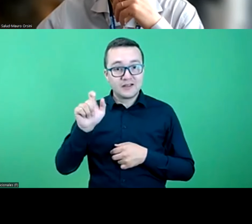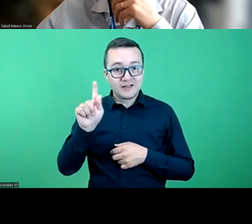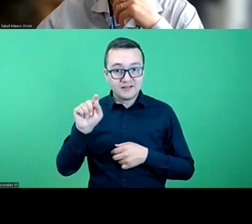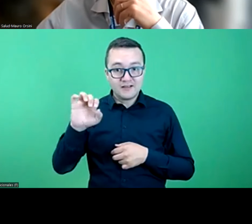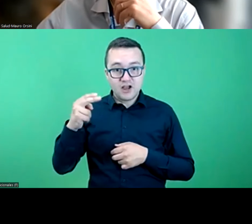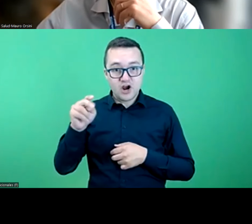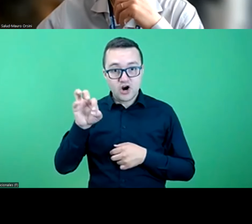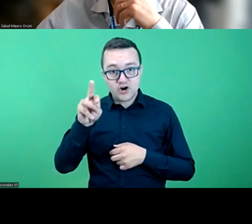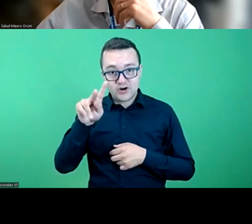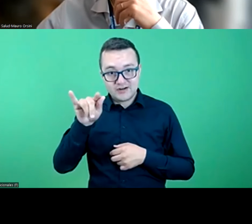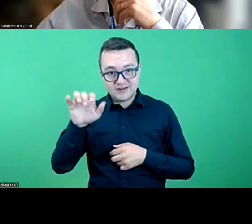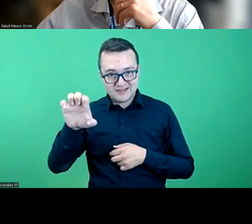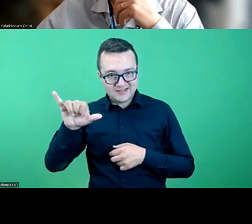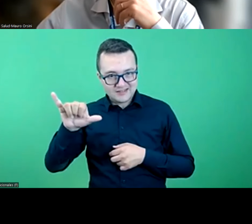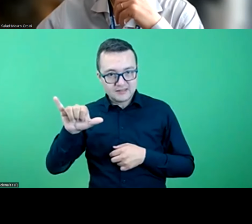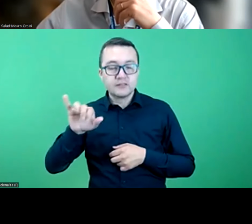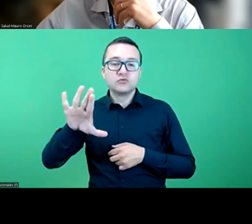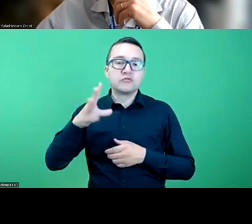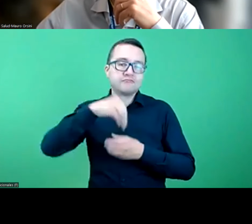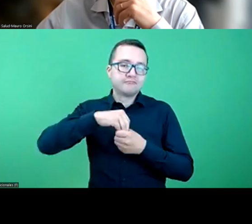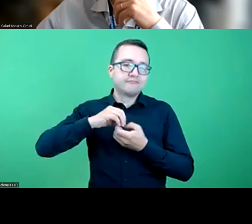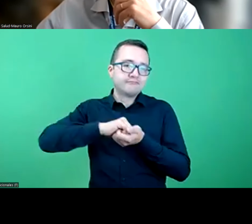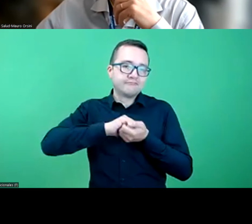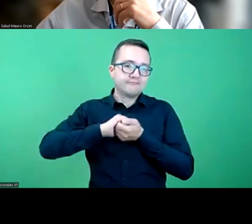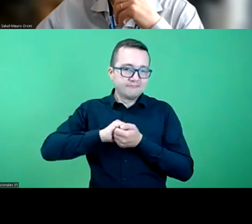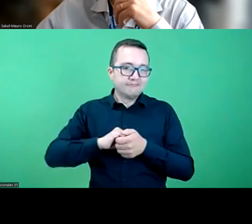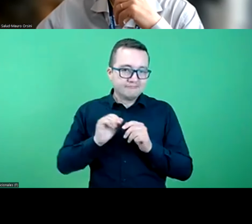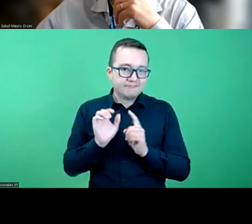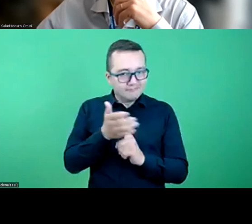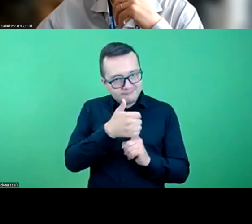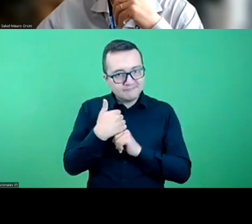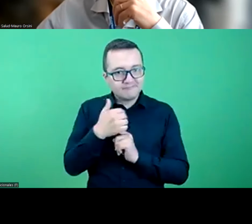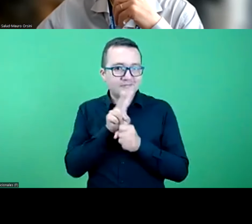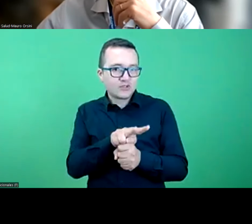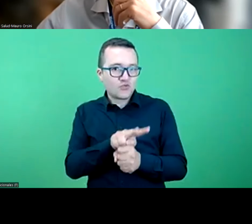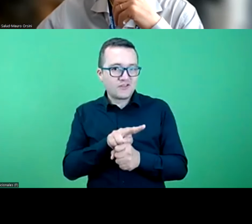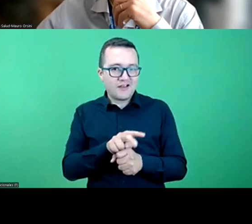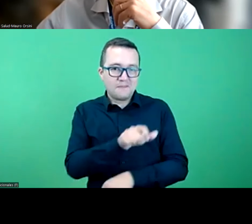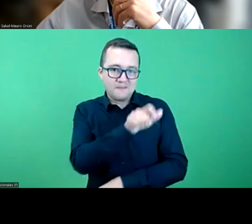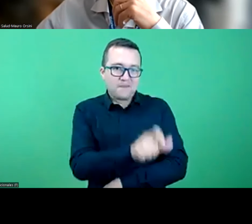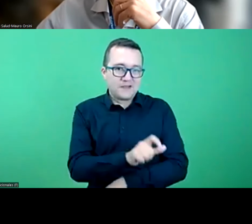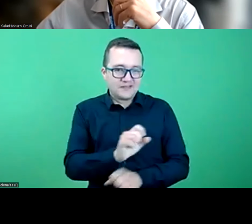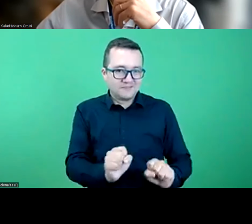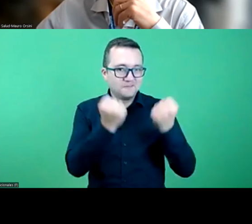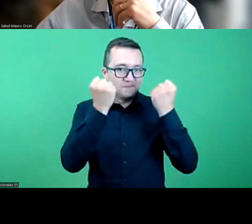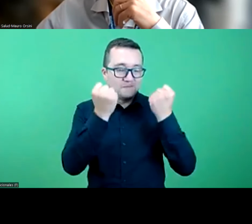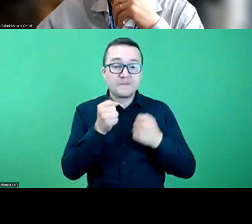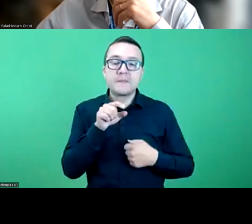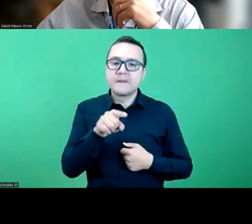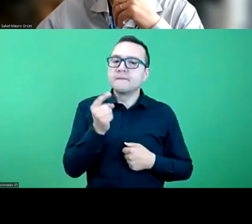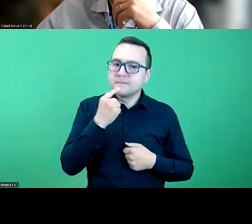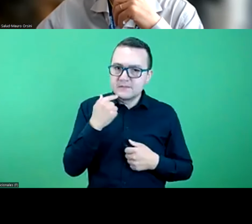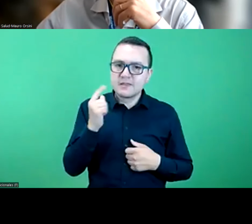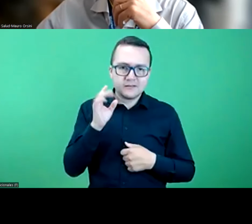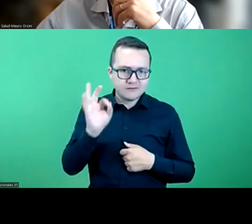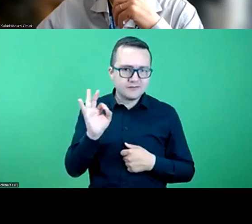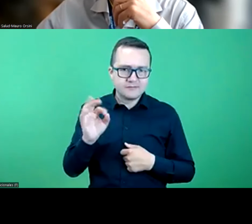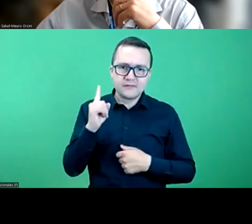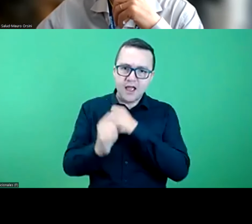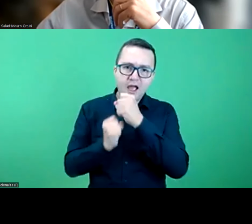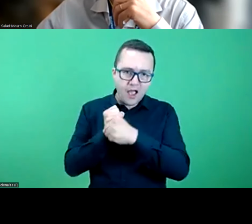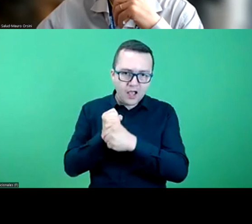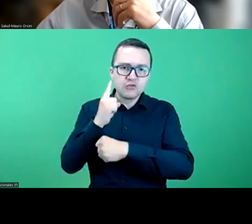del paciente, nos ha compartido que ellos promueven desde hace varios años una marcha anual en Washington, D.C.,